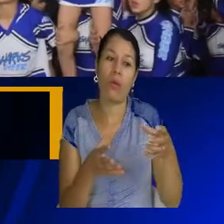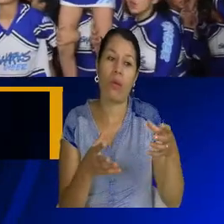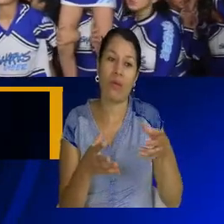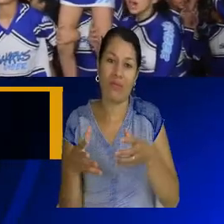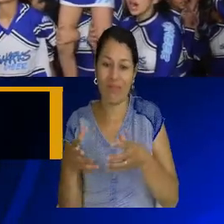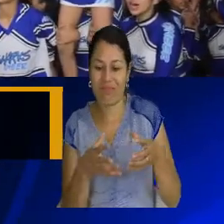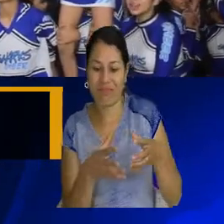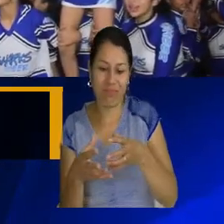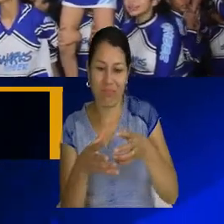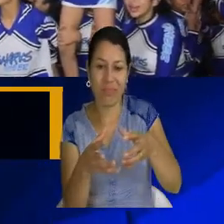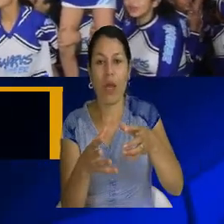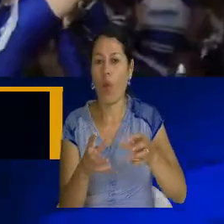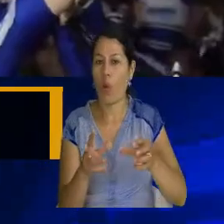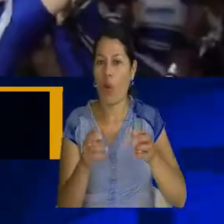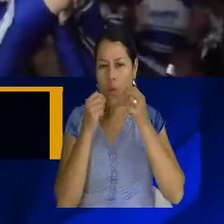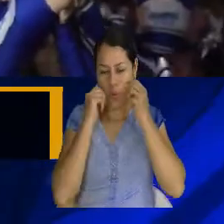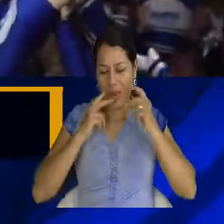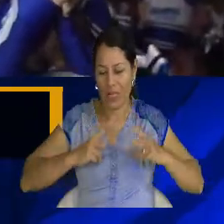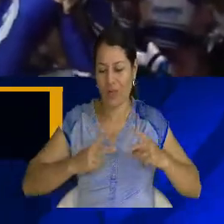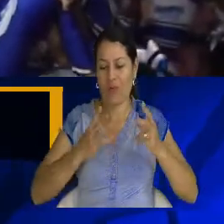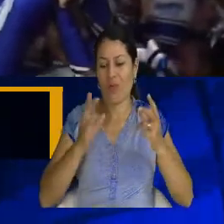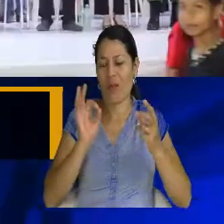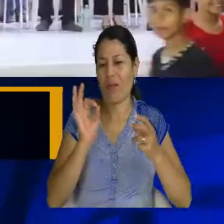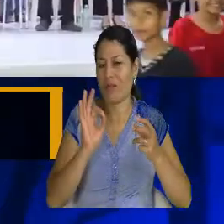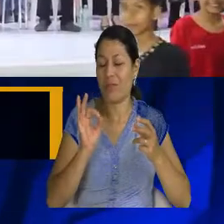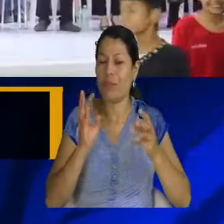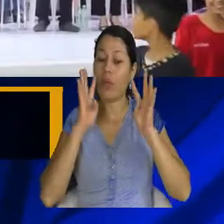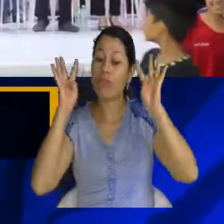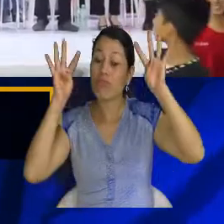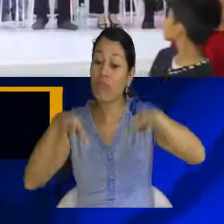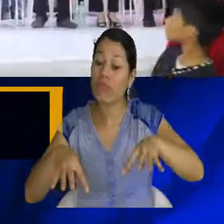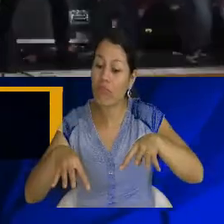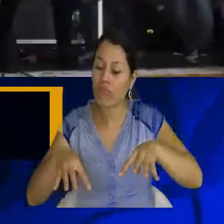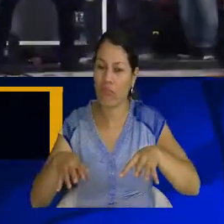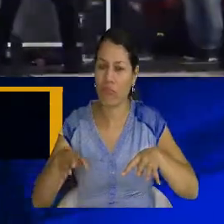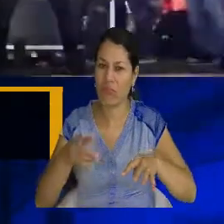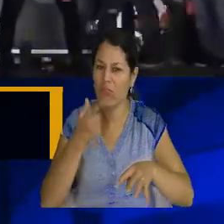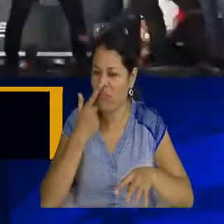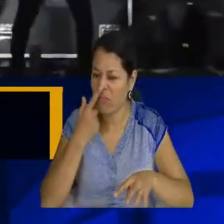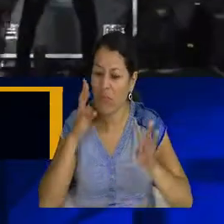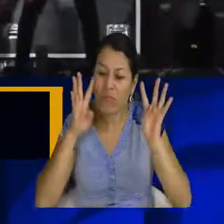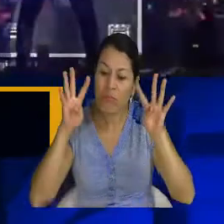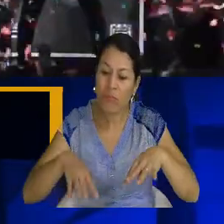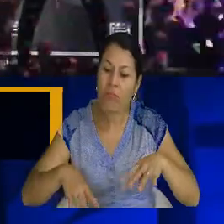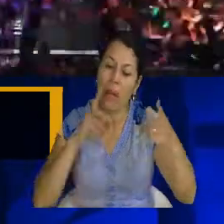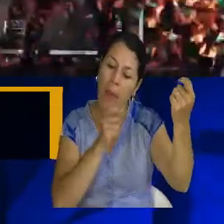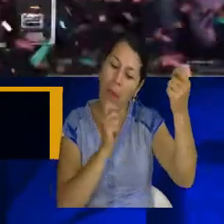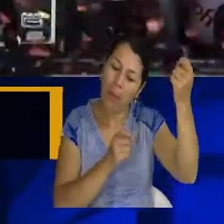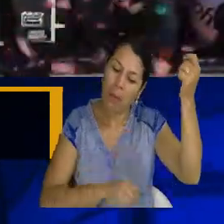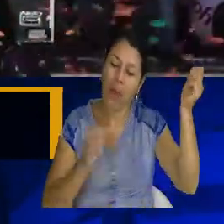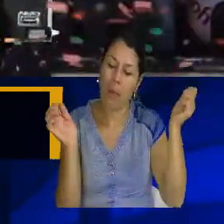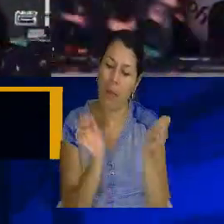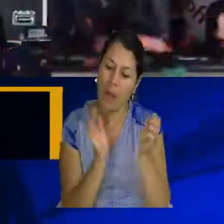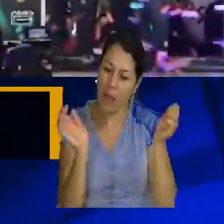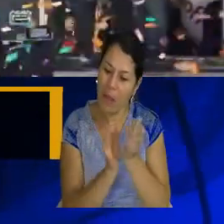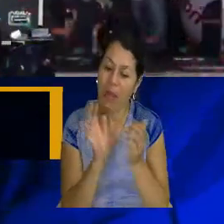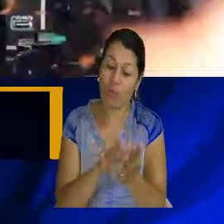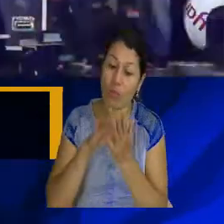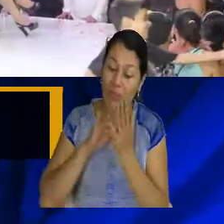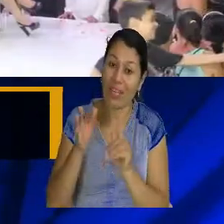persona que vaya a estar participando en el desfile, que lo vean. Porque es que eso es lo que todos los años las